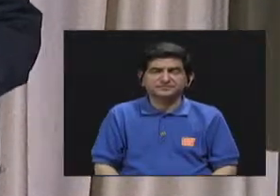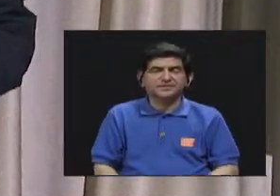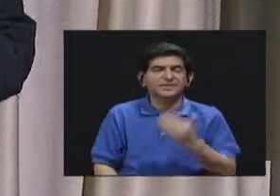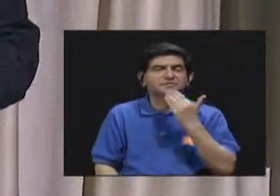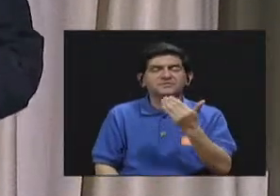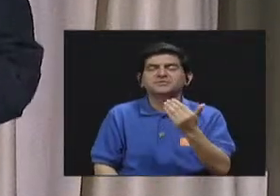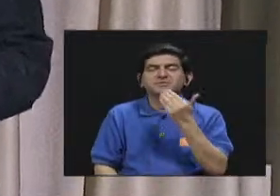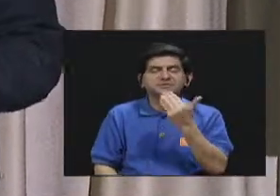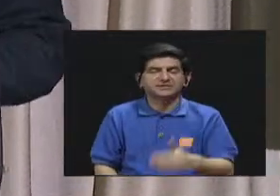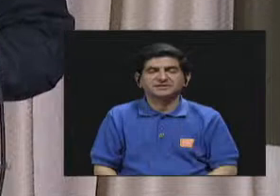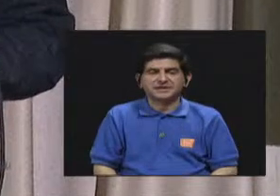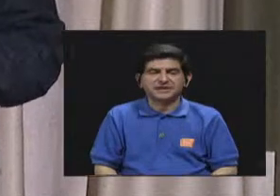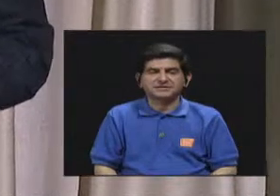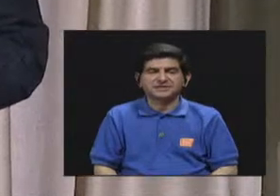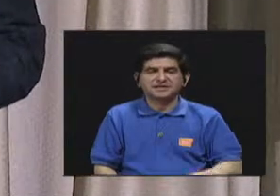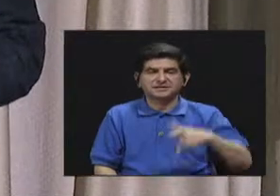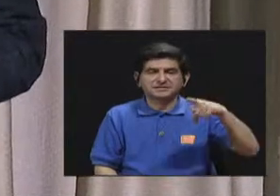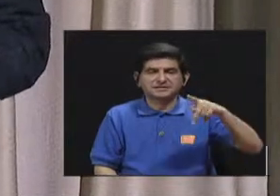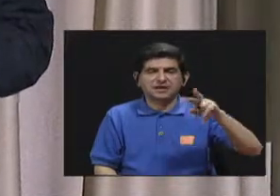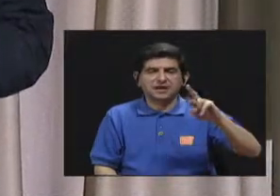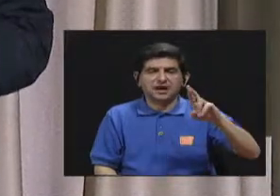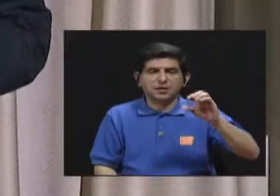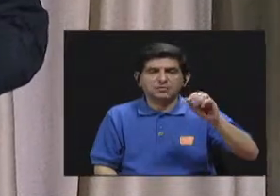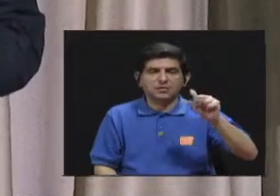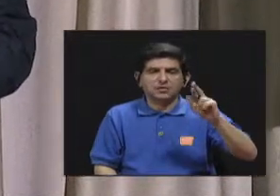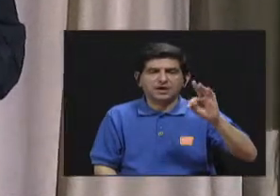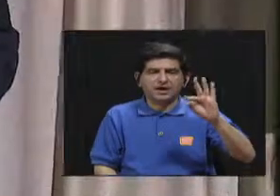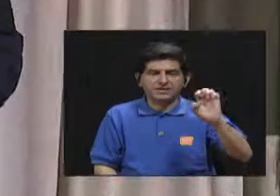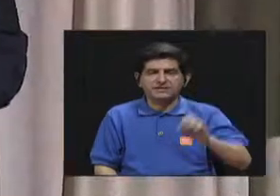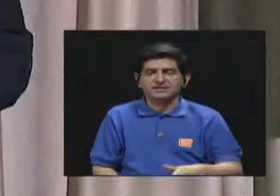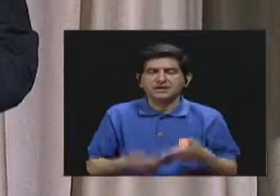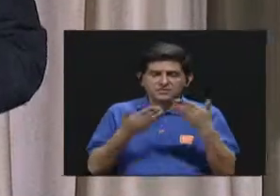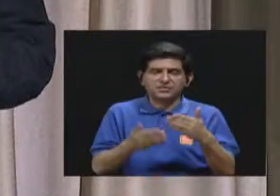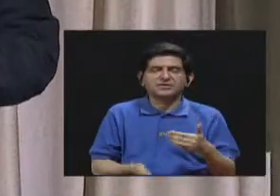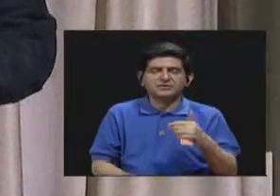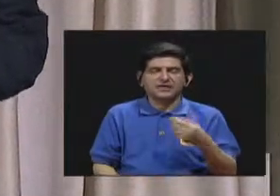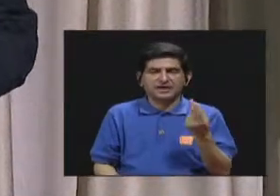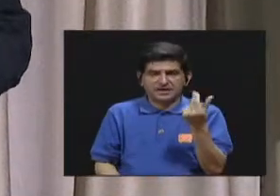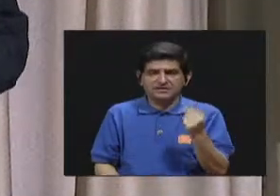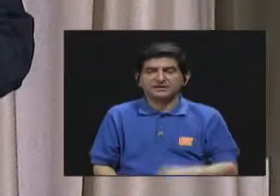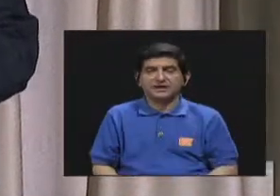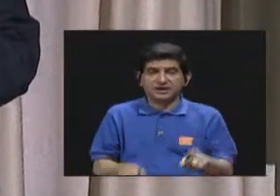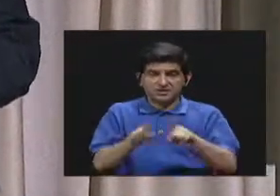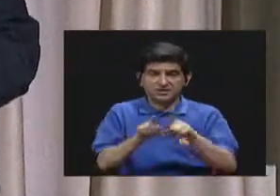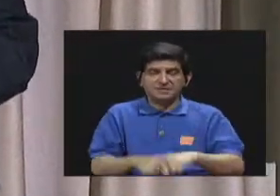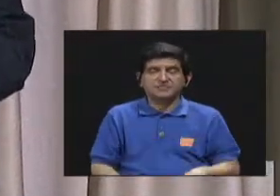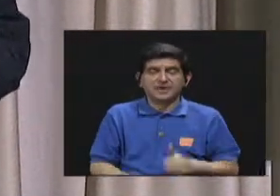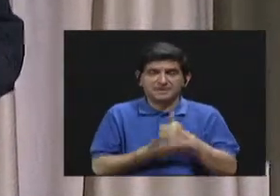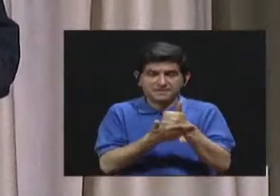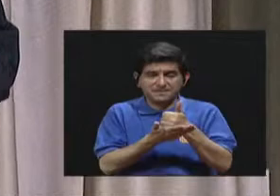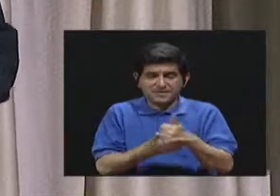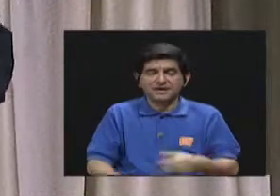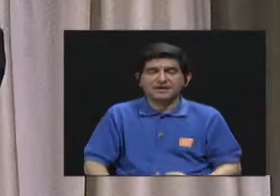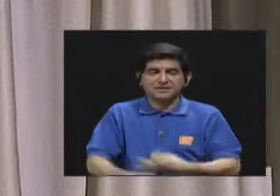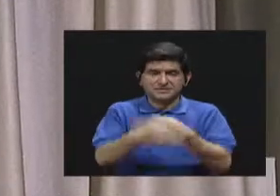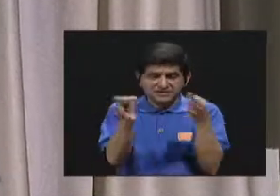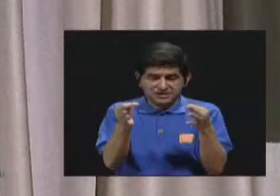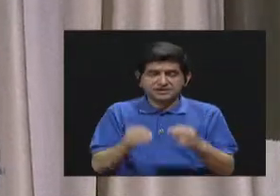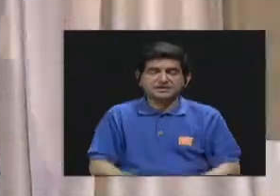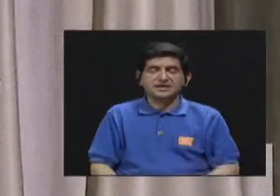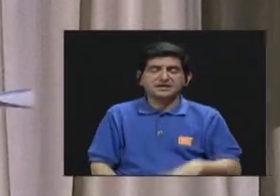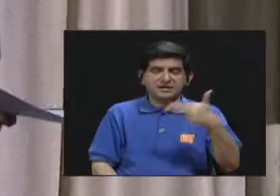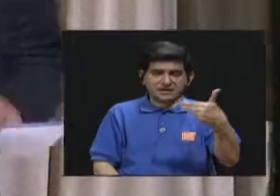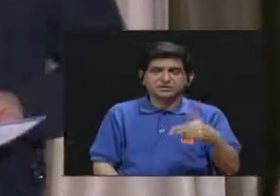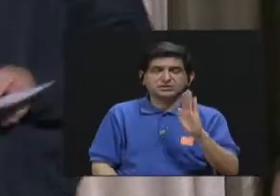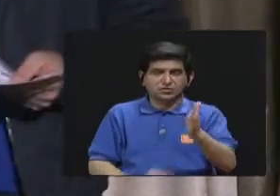gracias a ProArtes por poner plata y gracias a Becas Taller y a Chisco por poner todo su talento, ¿no? Pues